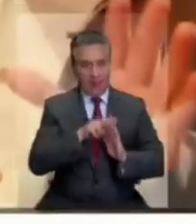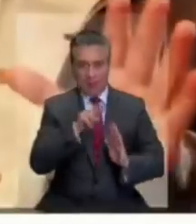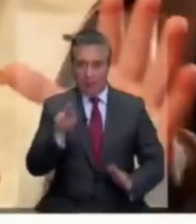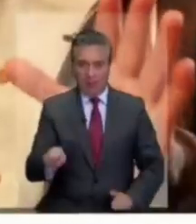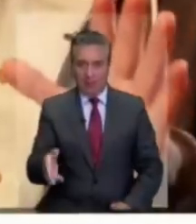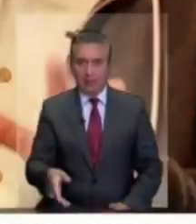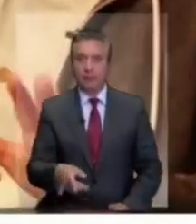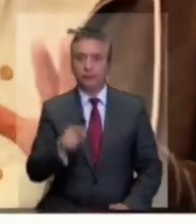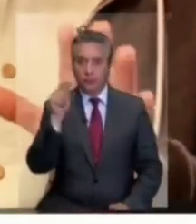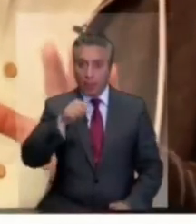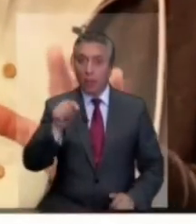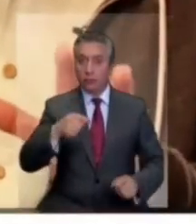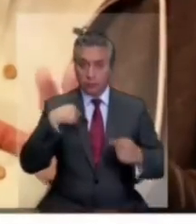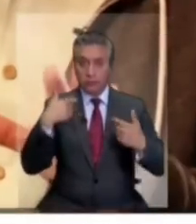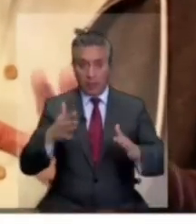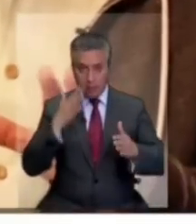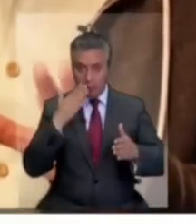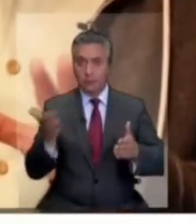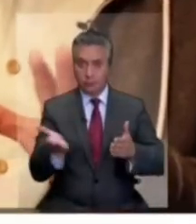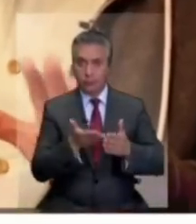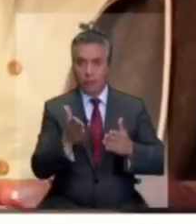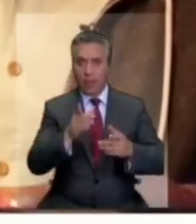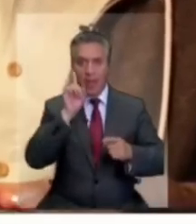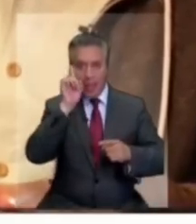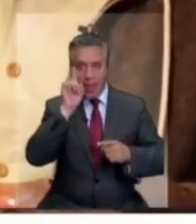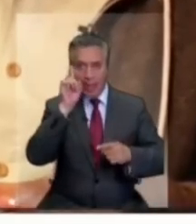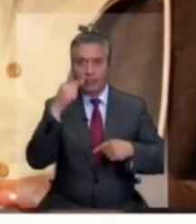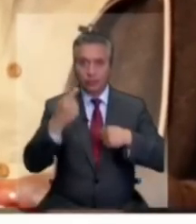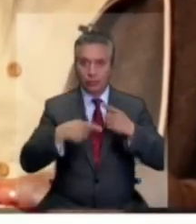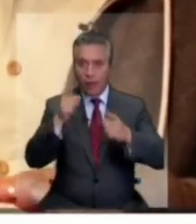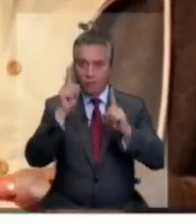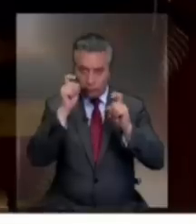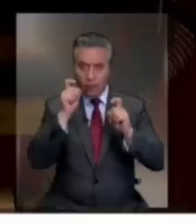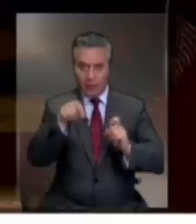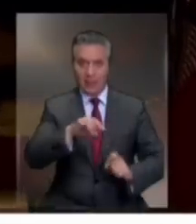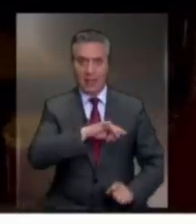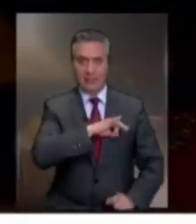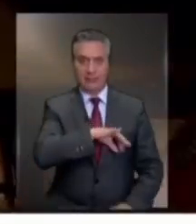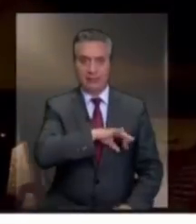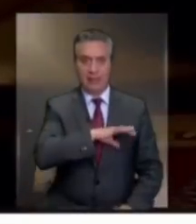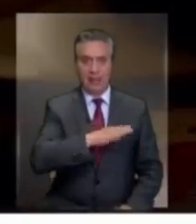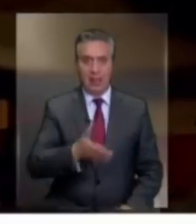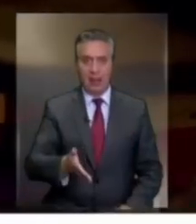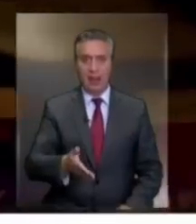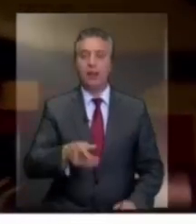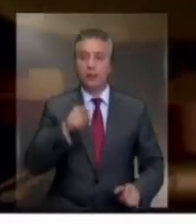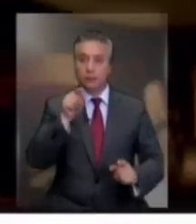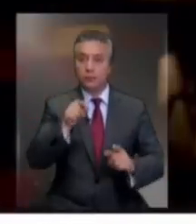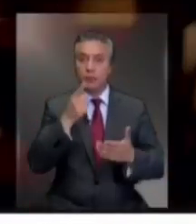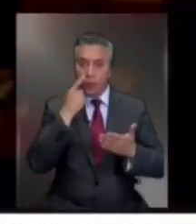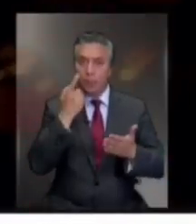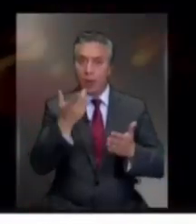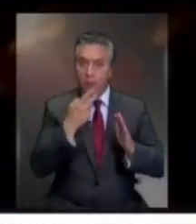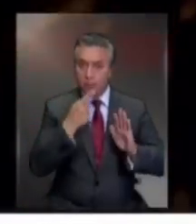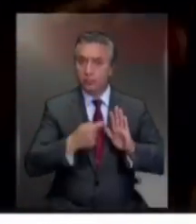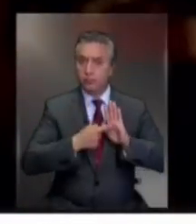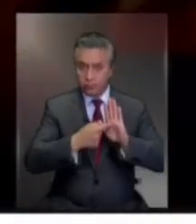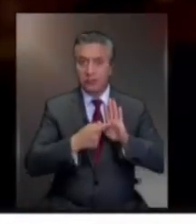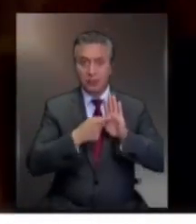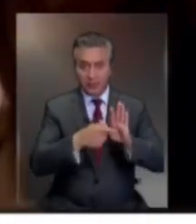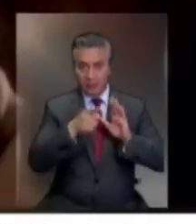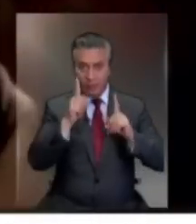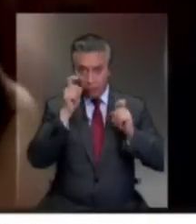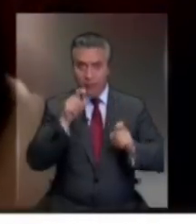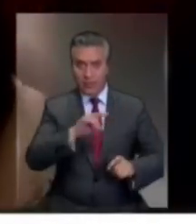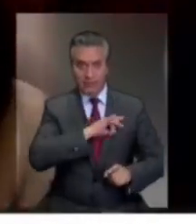aquí hemos por nosotros han pasado un poco la historia de la fotografía chilena porque ellos son Realmente representantes de la fotografía chilena tenemos